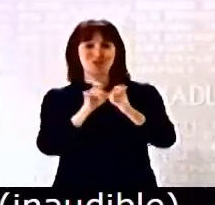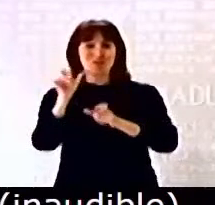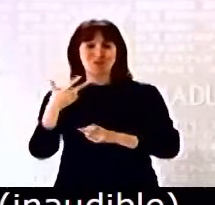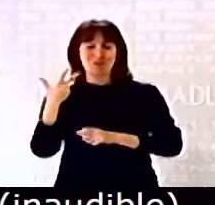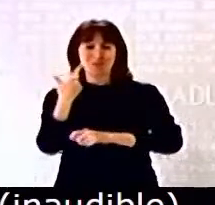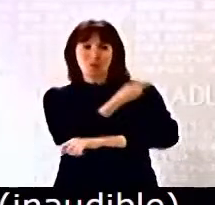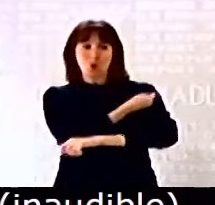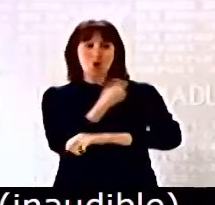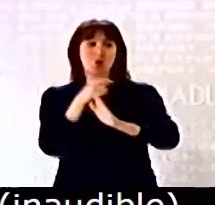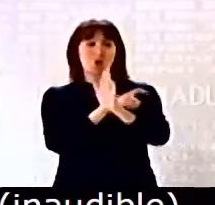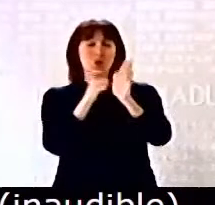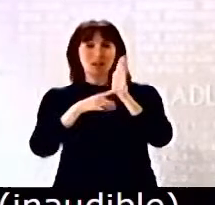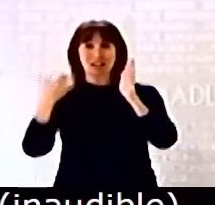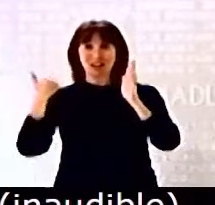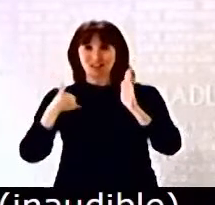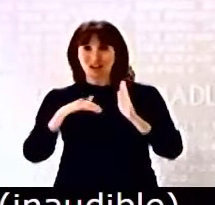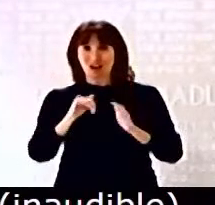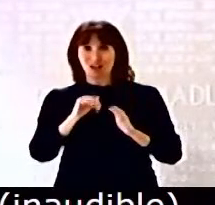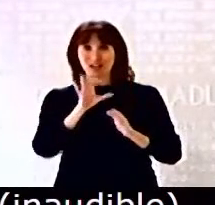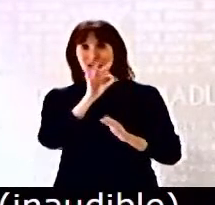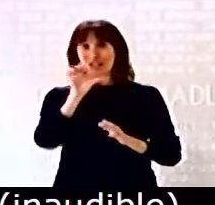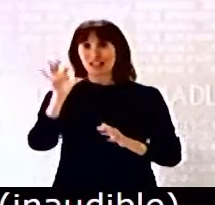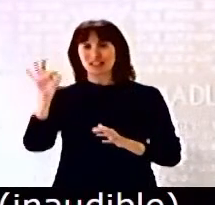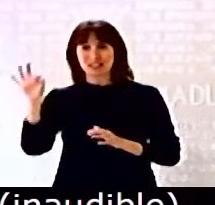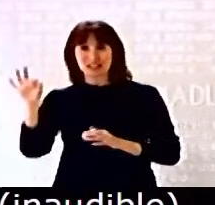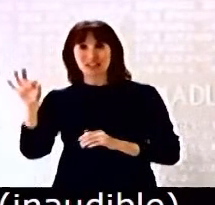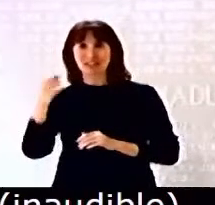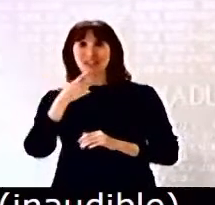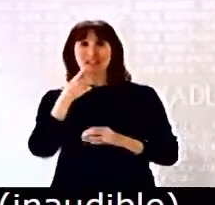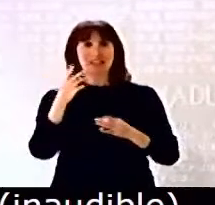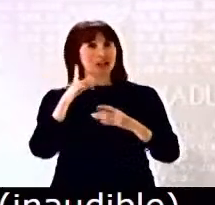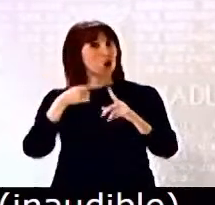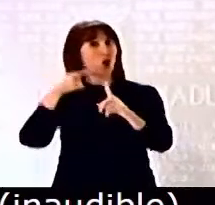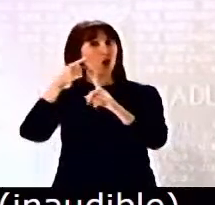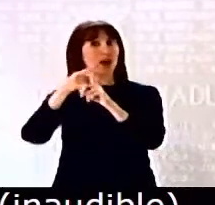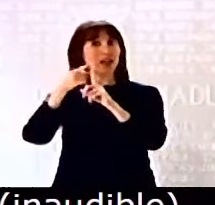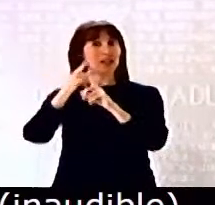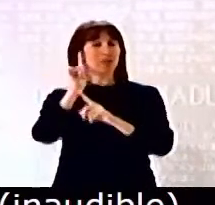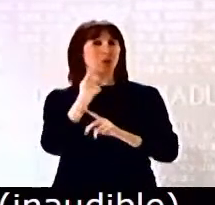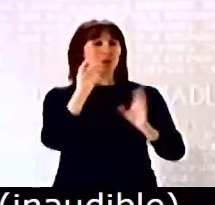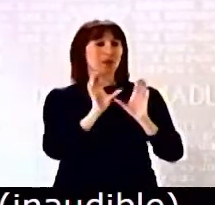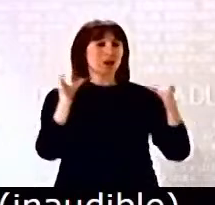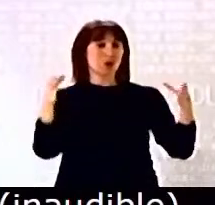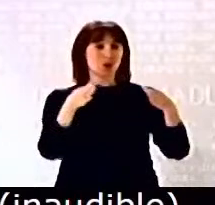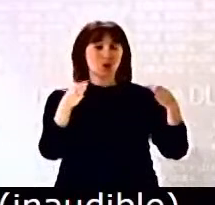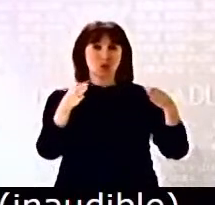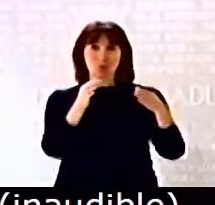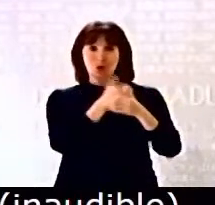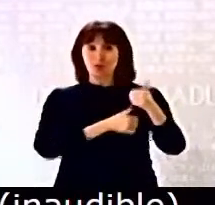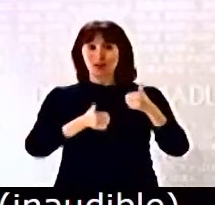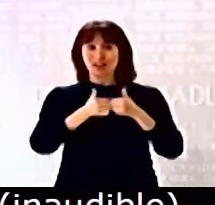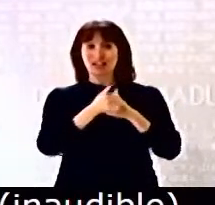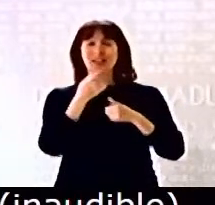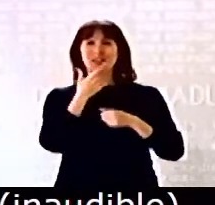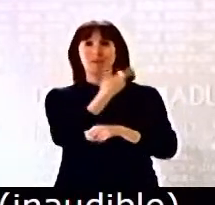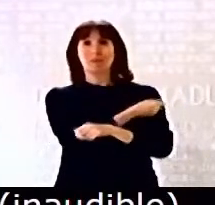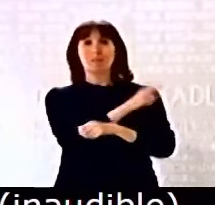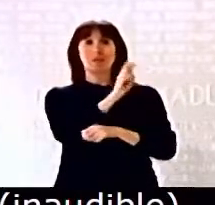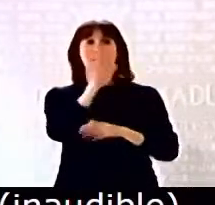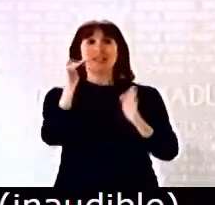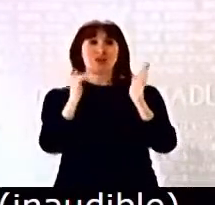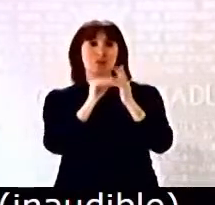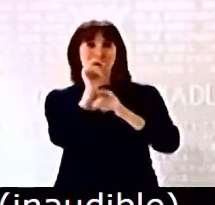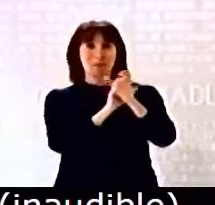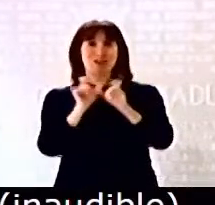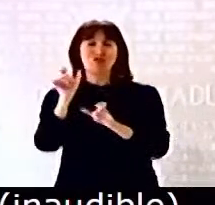2 vacunas. El SES se marcó como objetivo en el primer grupo, el grupo prioritario, vacunar a 25.000